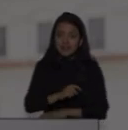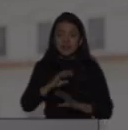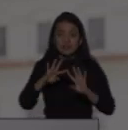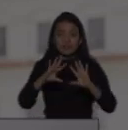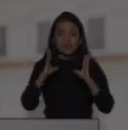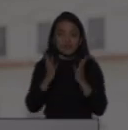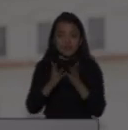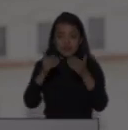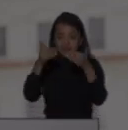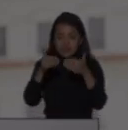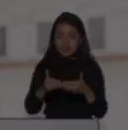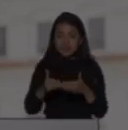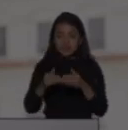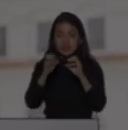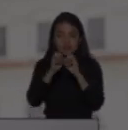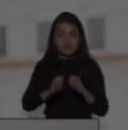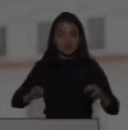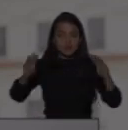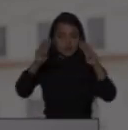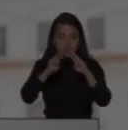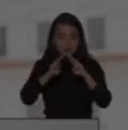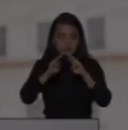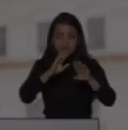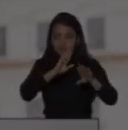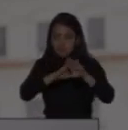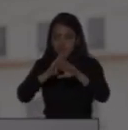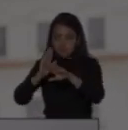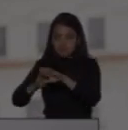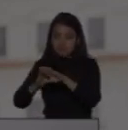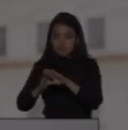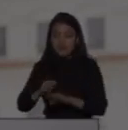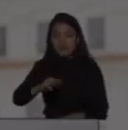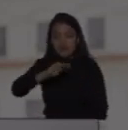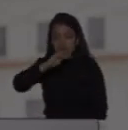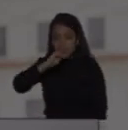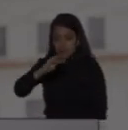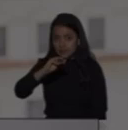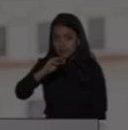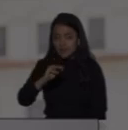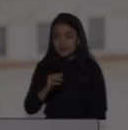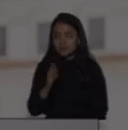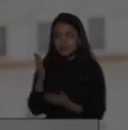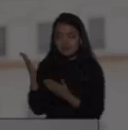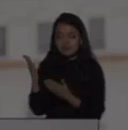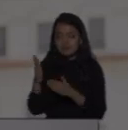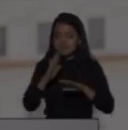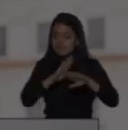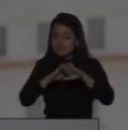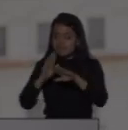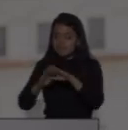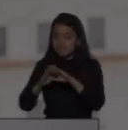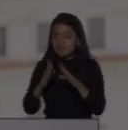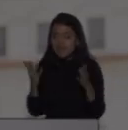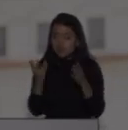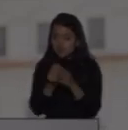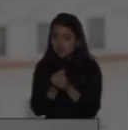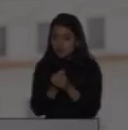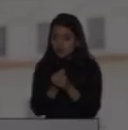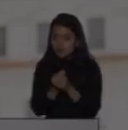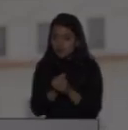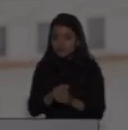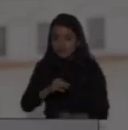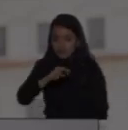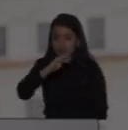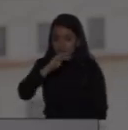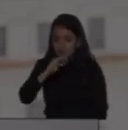por la Discapacidad, de acuerdo con las Naciones Unidas, recordó que el Papa Francisco ha enviado un mensaje de inclusión y dijo que en